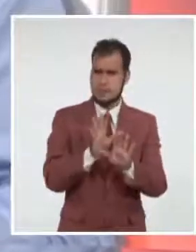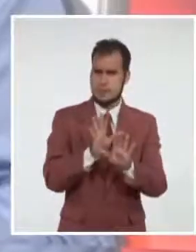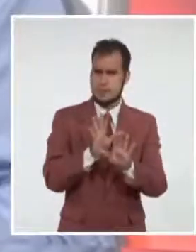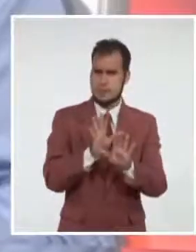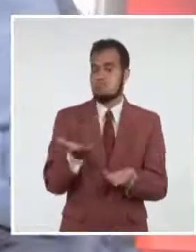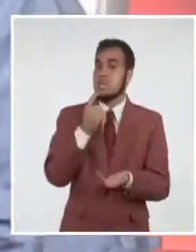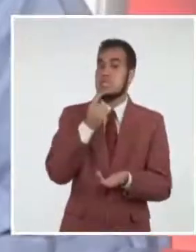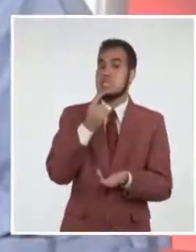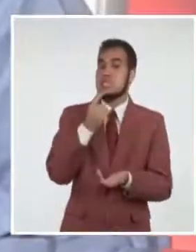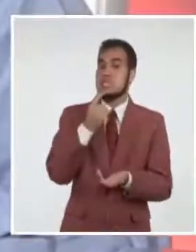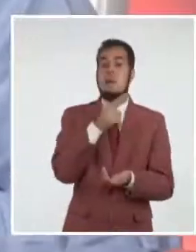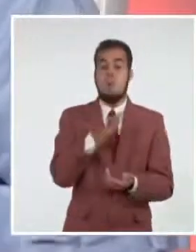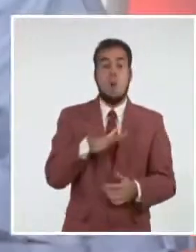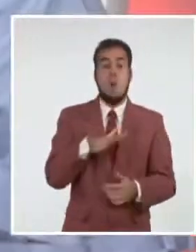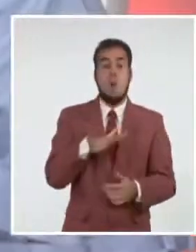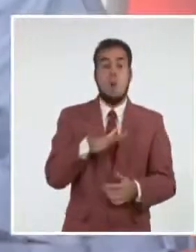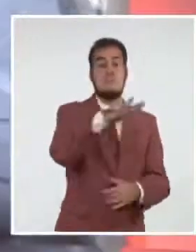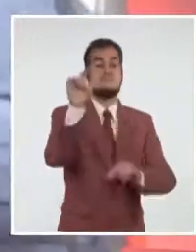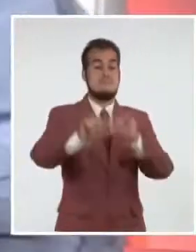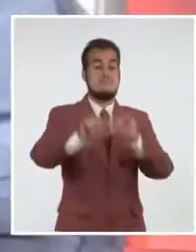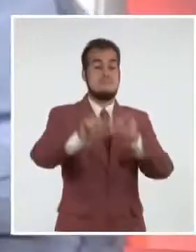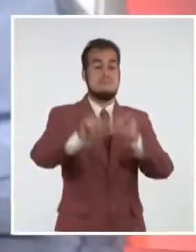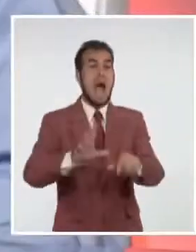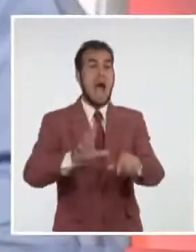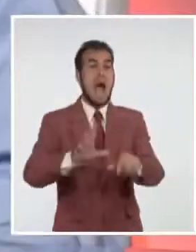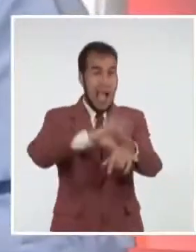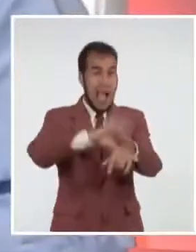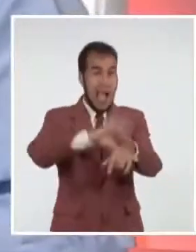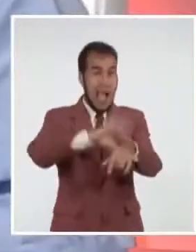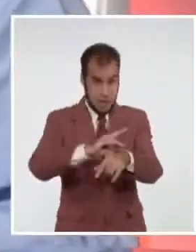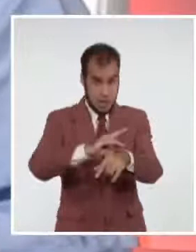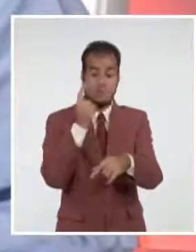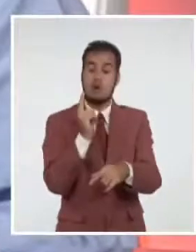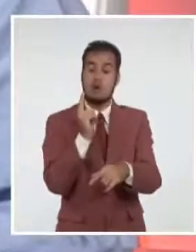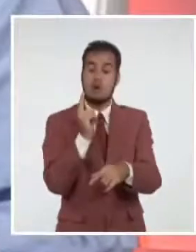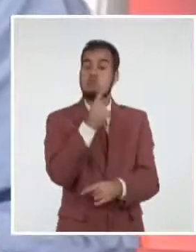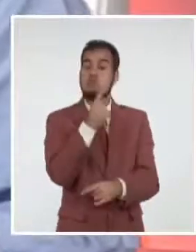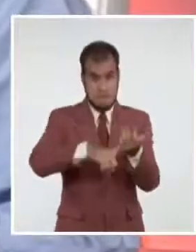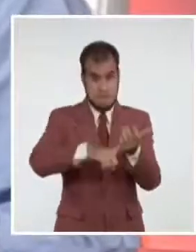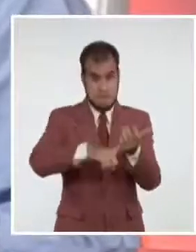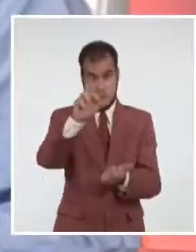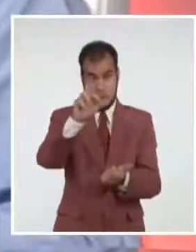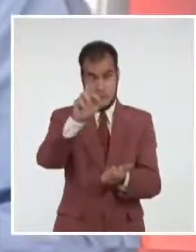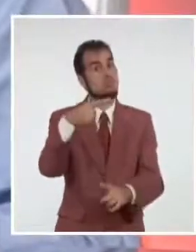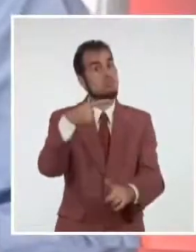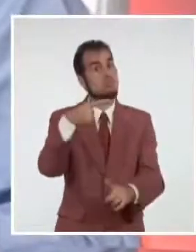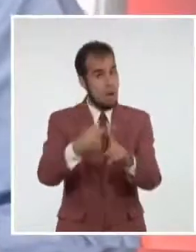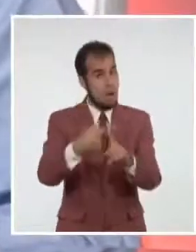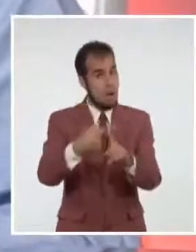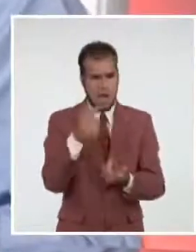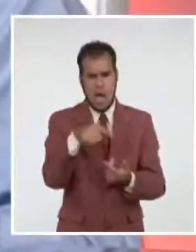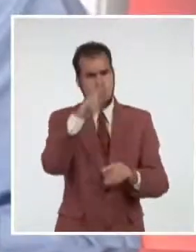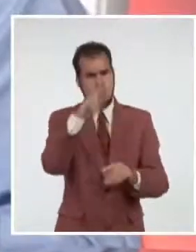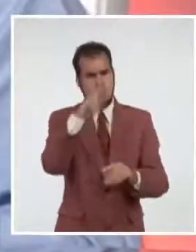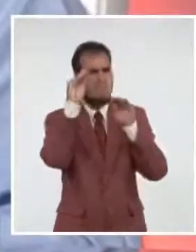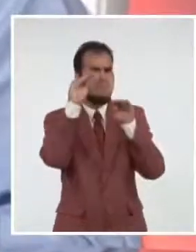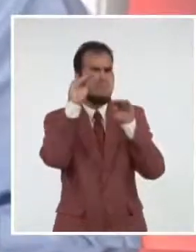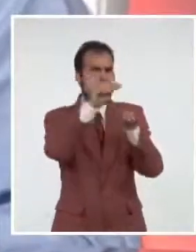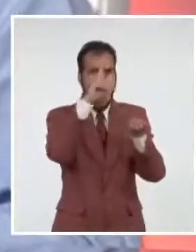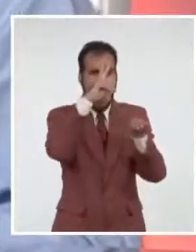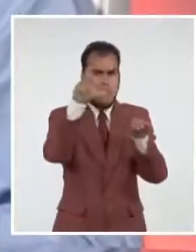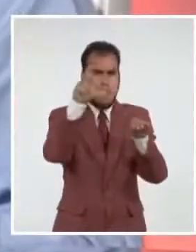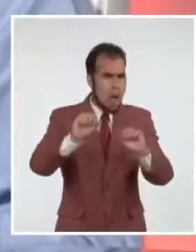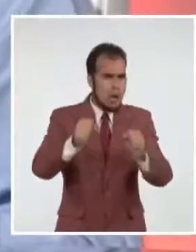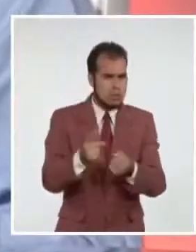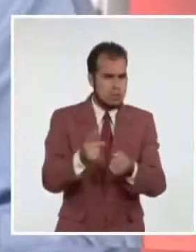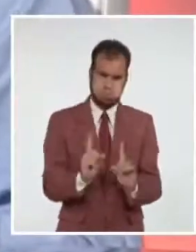estén confirmados, fíjense, estoy hablando de confirmados con PCR positivo, tienen que estar ingresados en una institución de salud. Claro. Hay